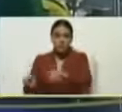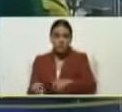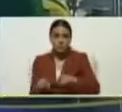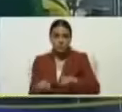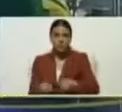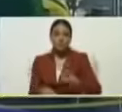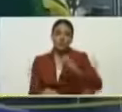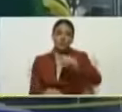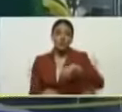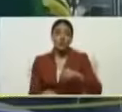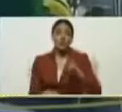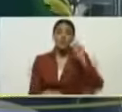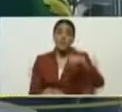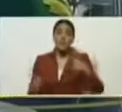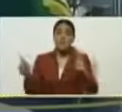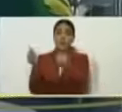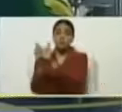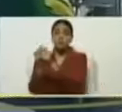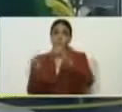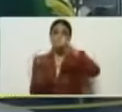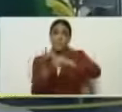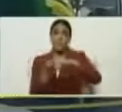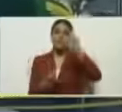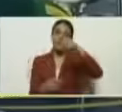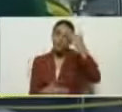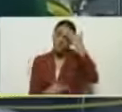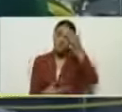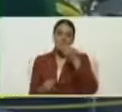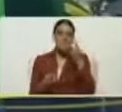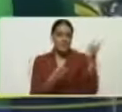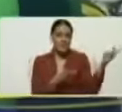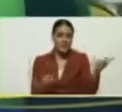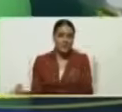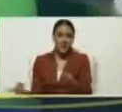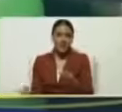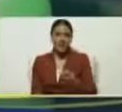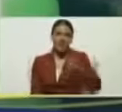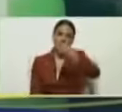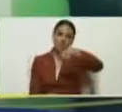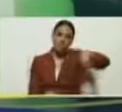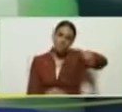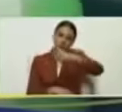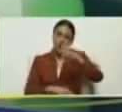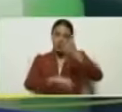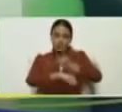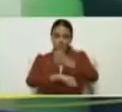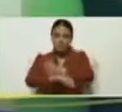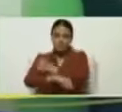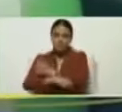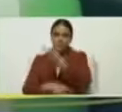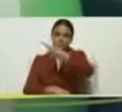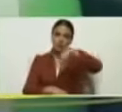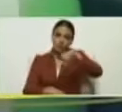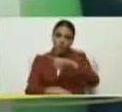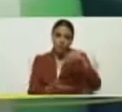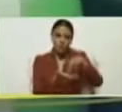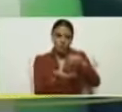Primera combatiente, Cilia Flores, bienvenida. Ministro Ángel Prado, por ahí nos acompaña el gobernador del estado, también Primitivo